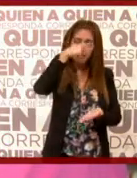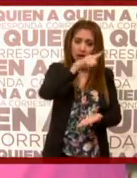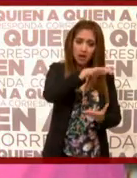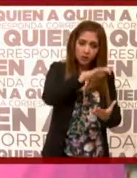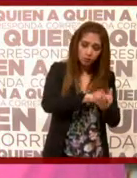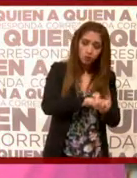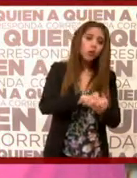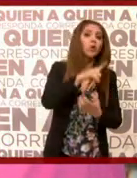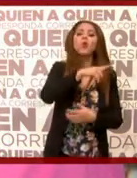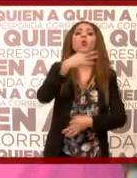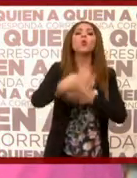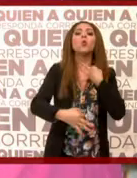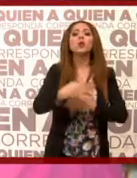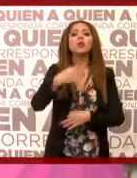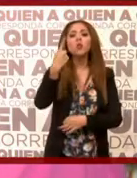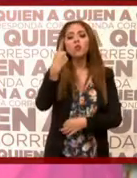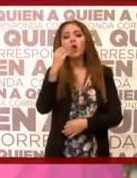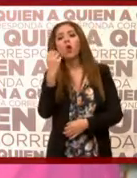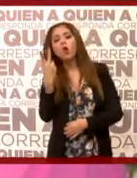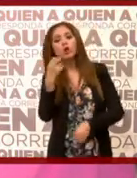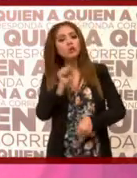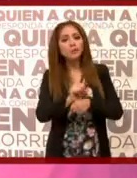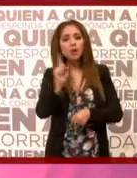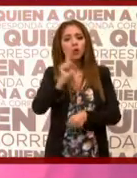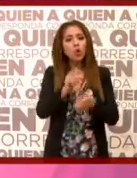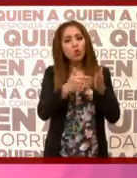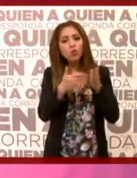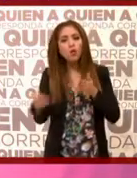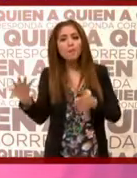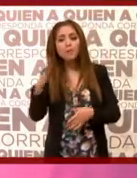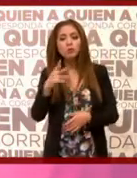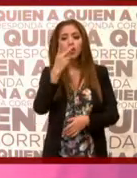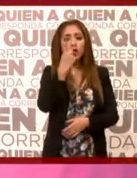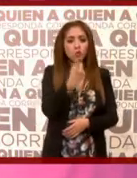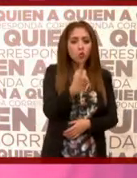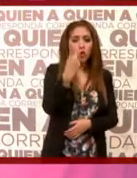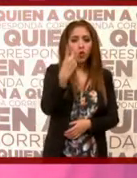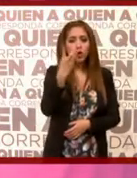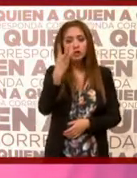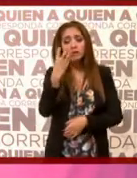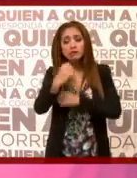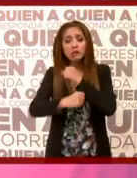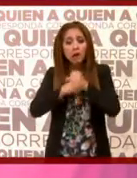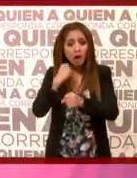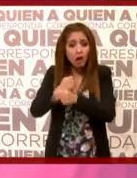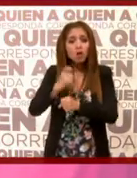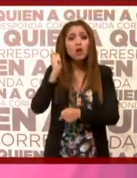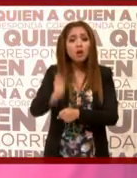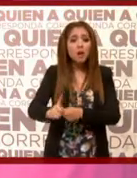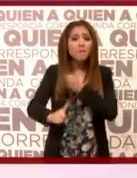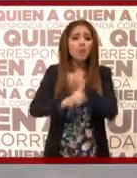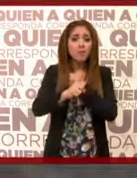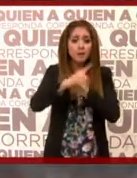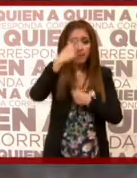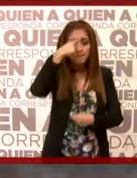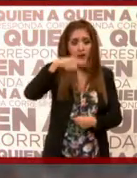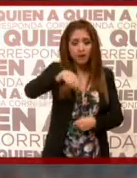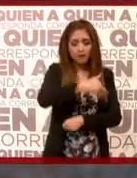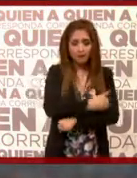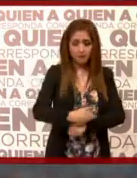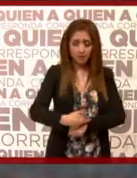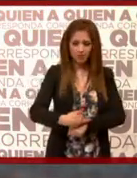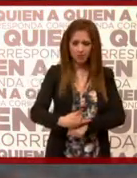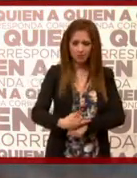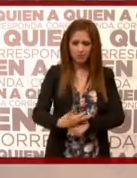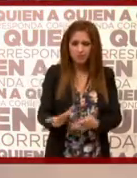un juicio que iba a durar una o dos semanas, que ese juicio iba a durar hasta 2 o 3 años y que de todas maneras íbamos a salir perdiendo nosotros. El dinero no